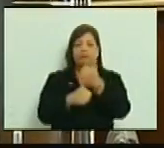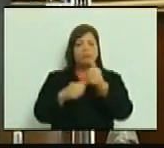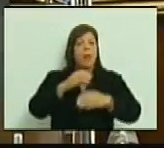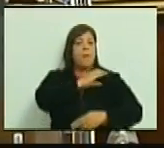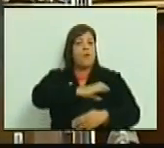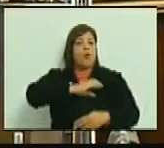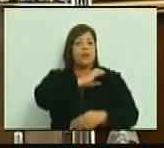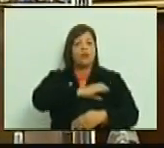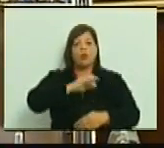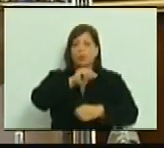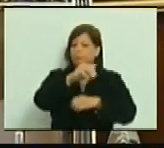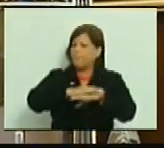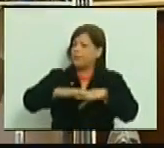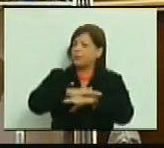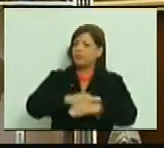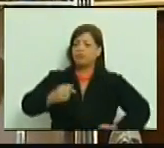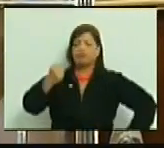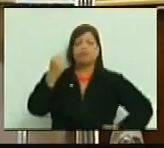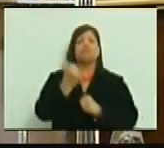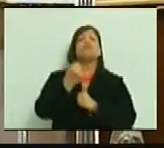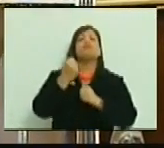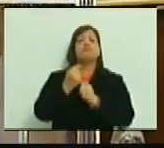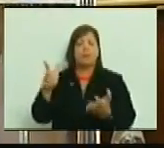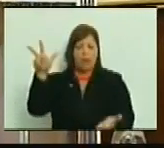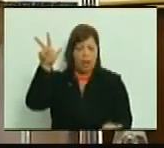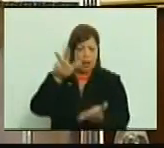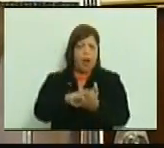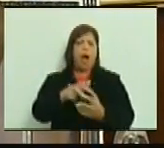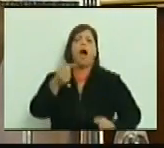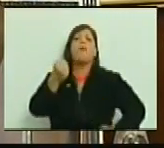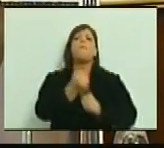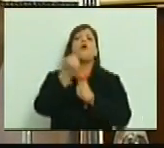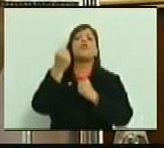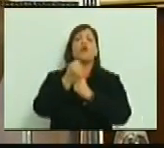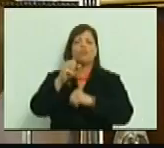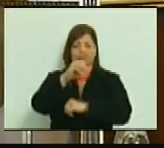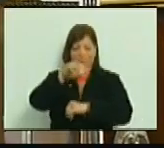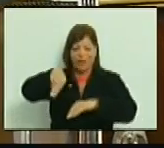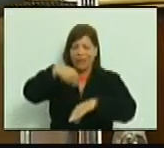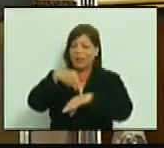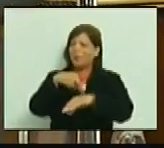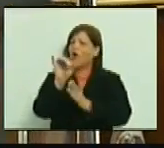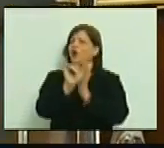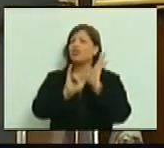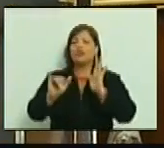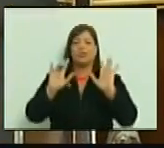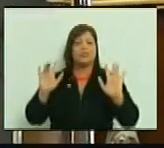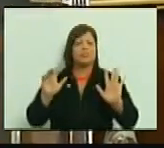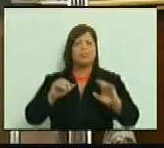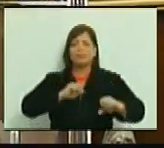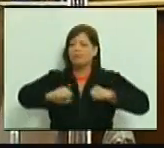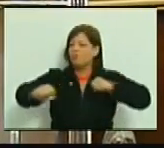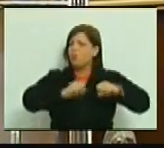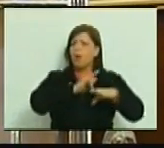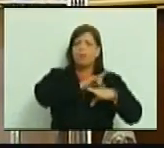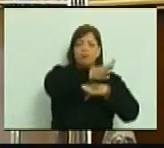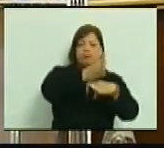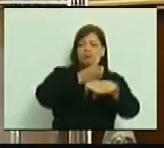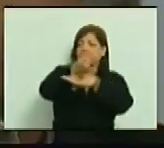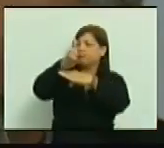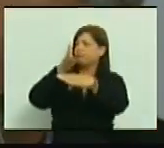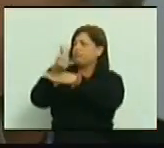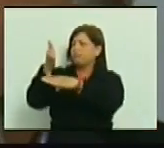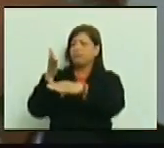económica, usted cuenta con la Asamblea Nacional Constituyente. Si tenemos que moverlo a cualquier rincón del país, a